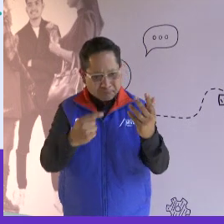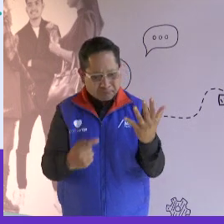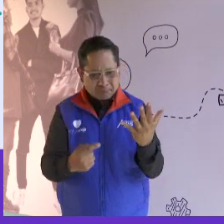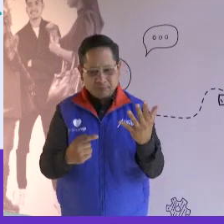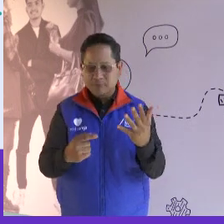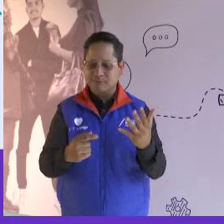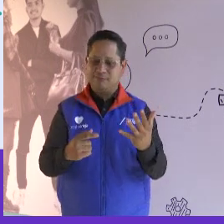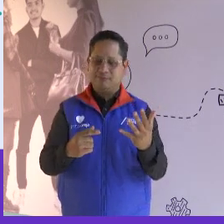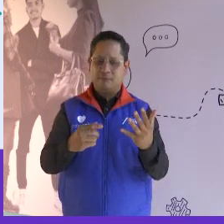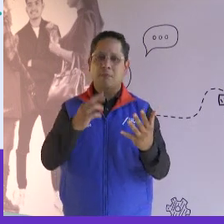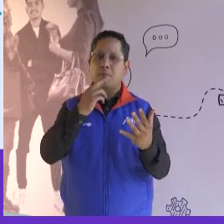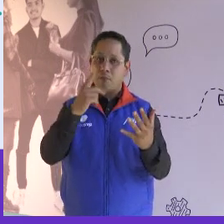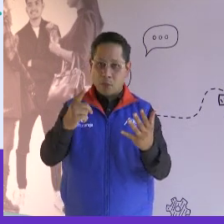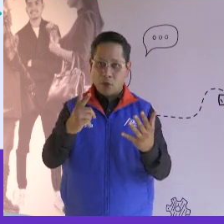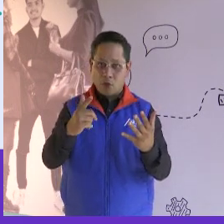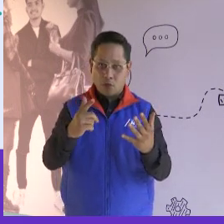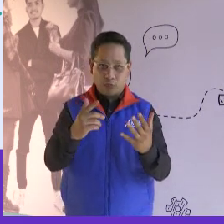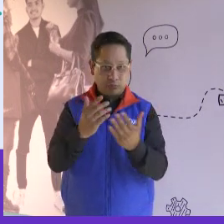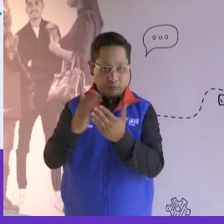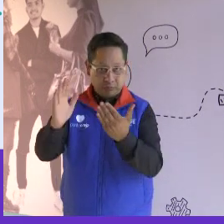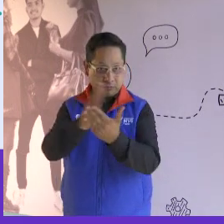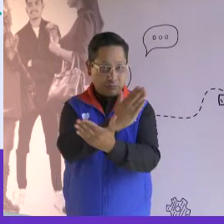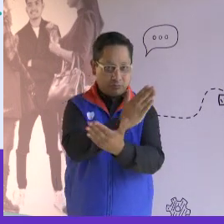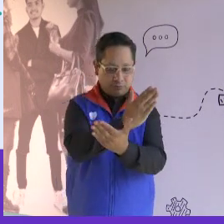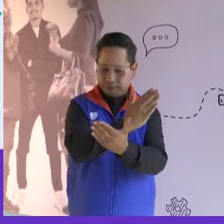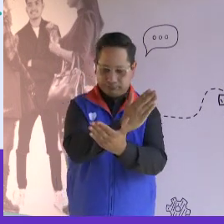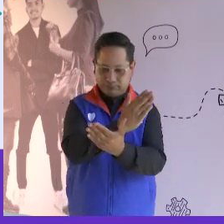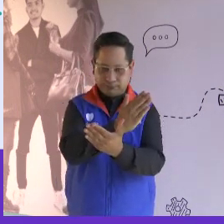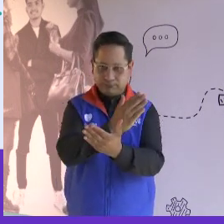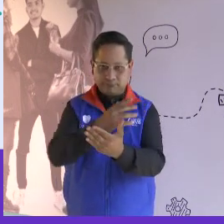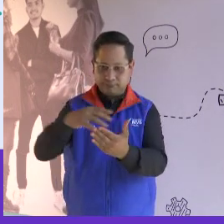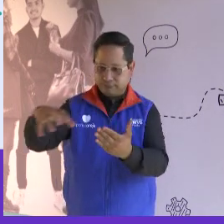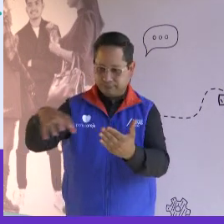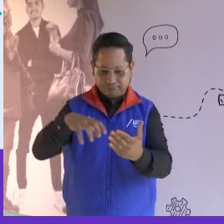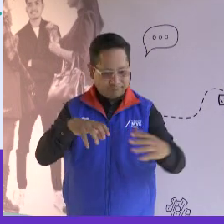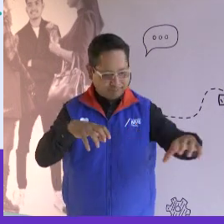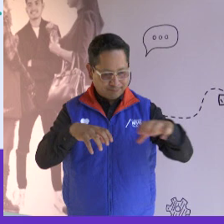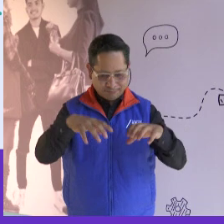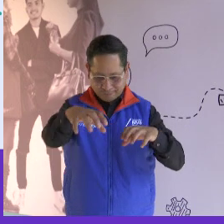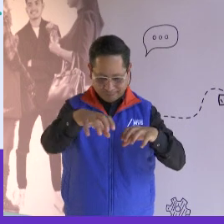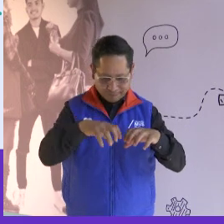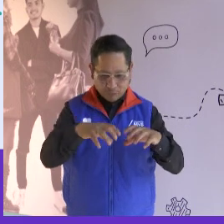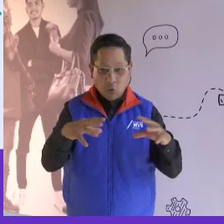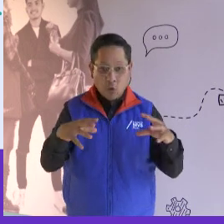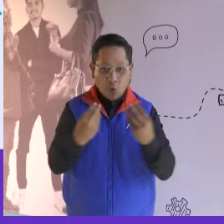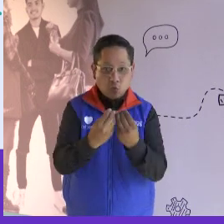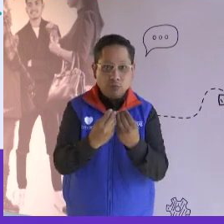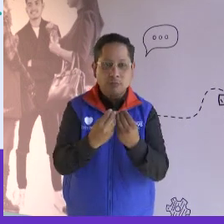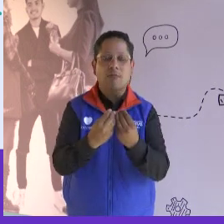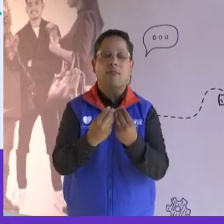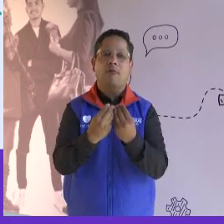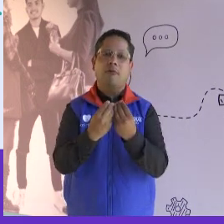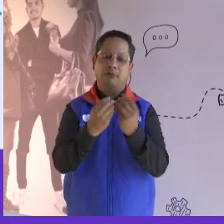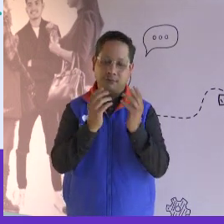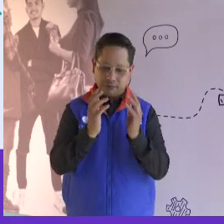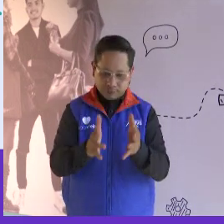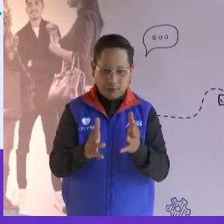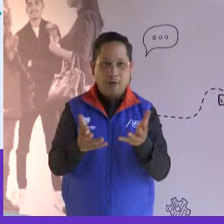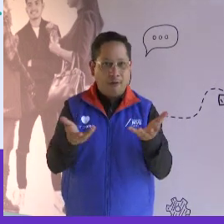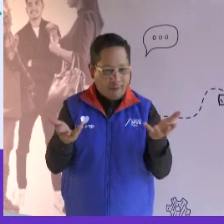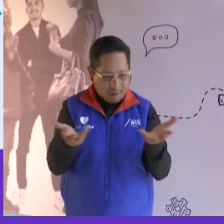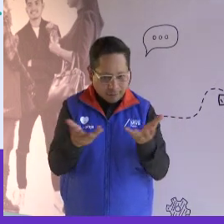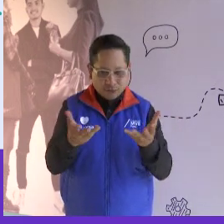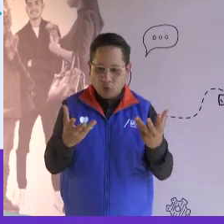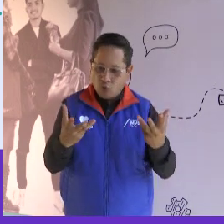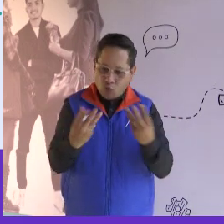¿por qué no nos ponemos de acuerdo para empezar a trabajar de manera colaborativa? Y estamos en los inicios, ahora mismo